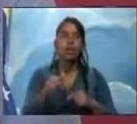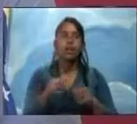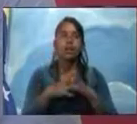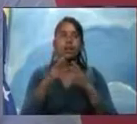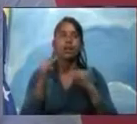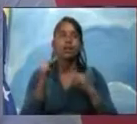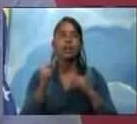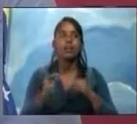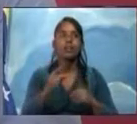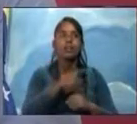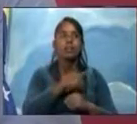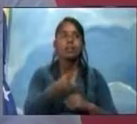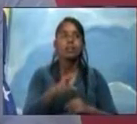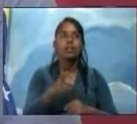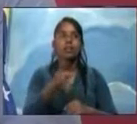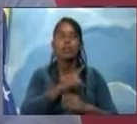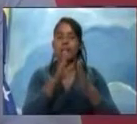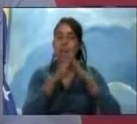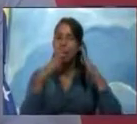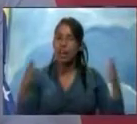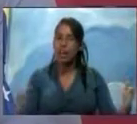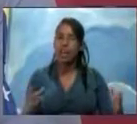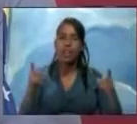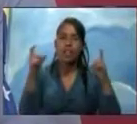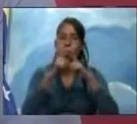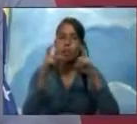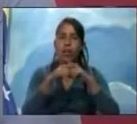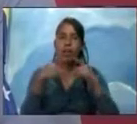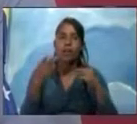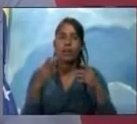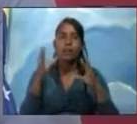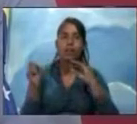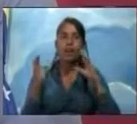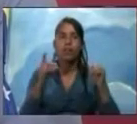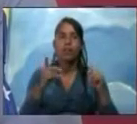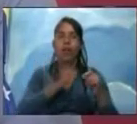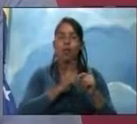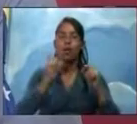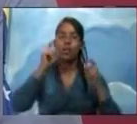causa del sonido de las grandes palabras que hablaba el cuerno.